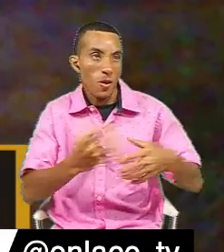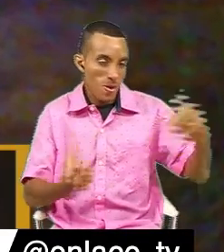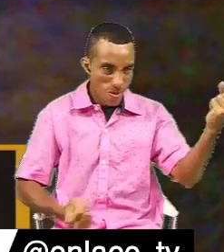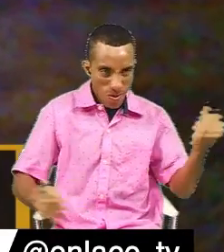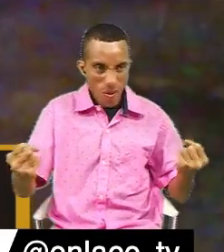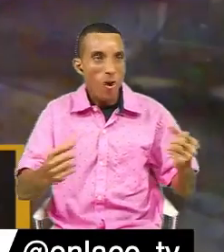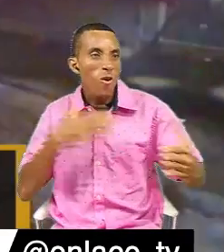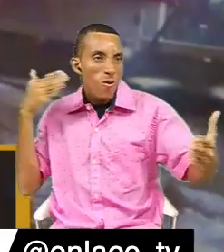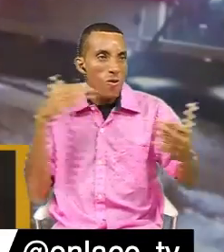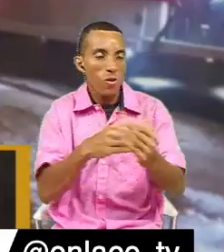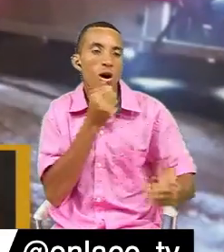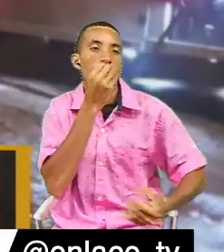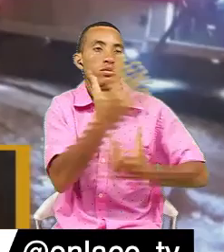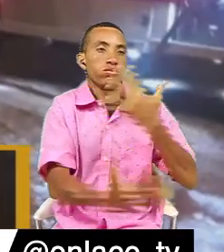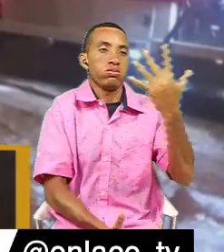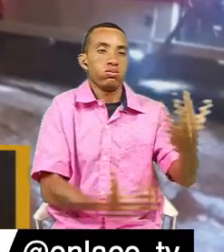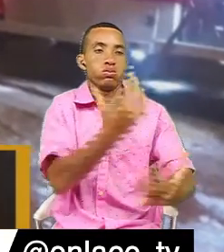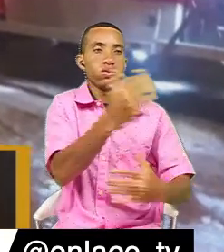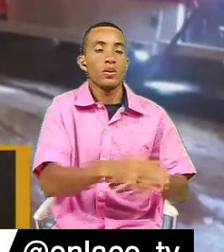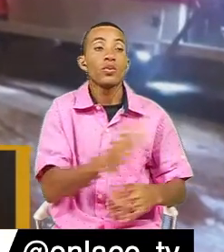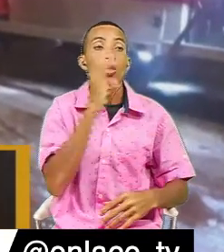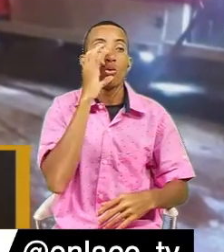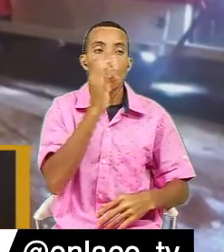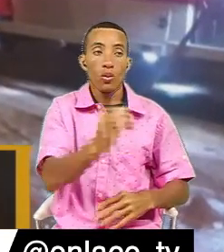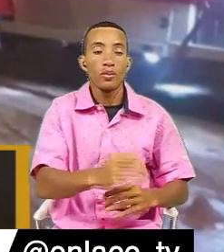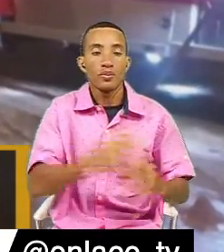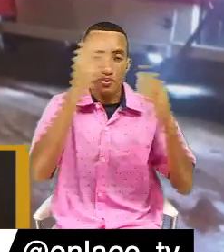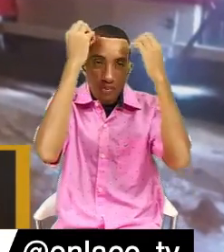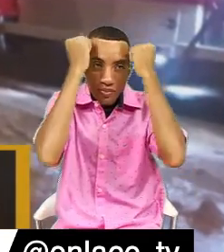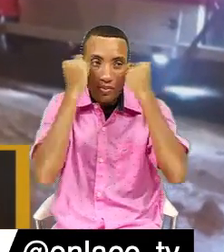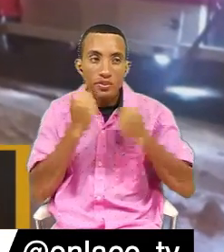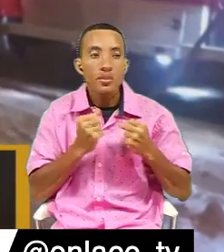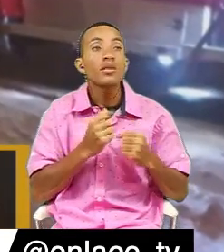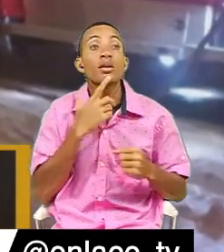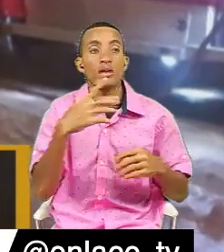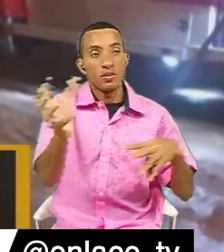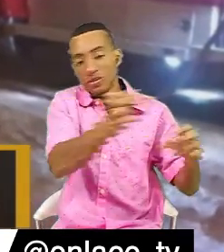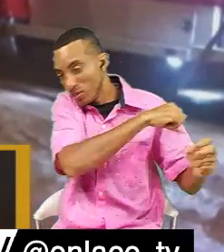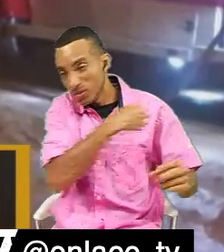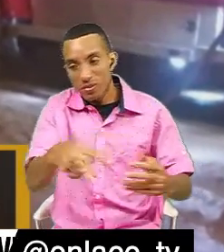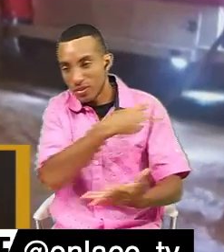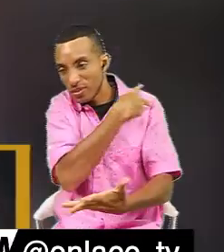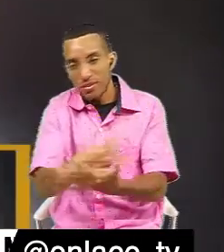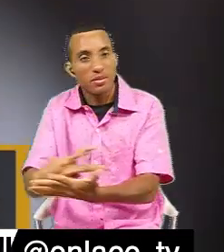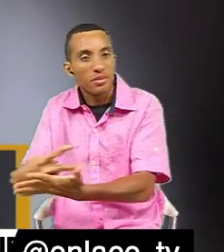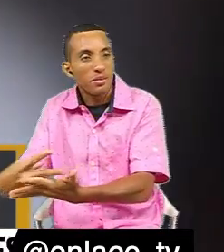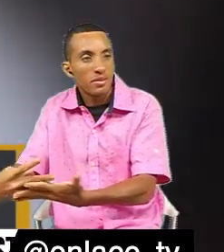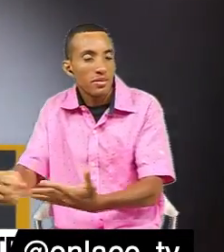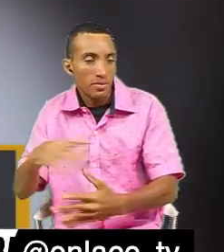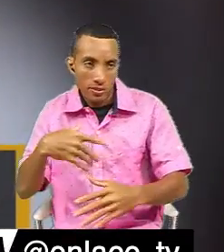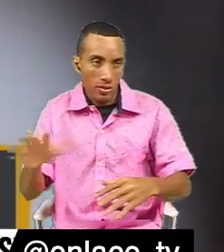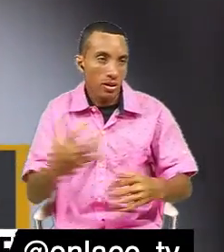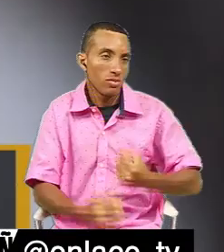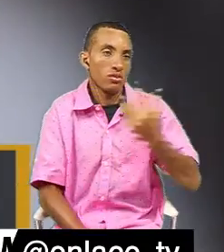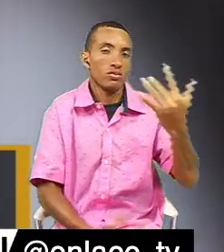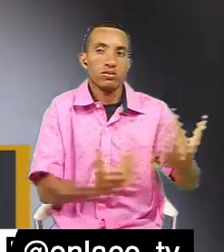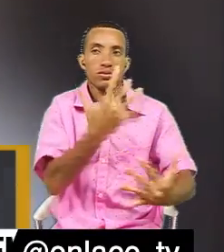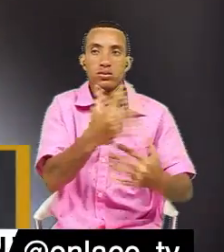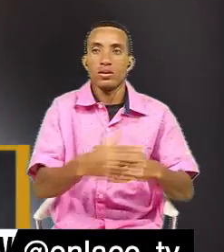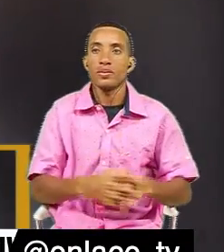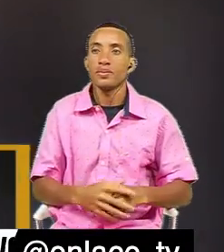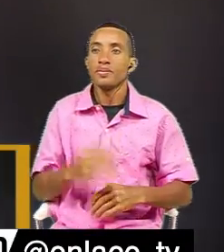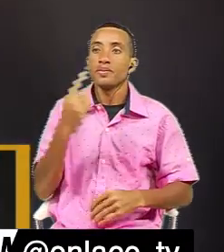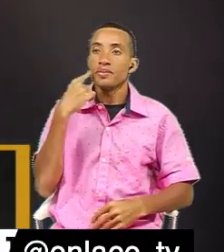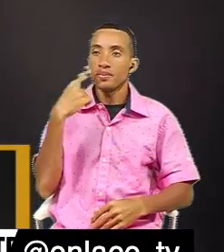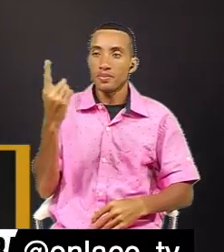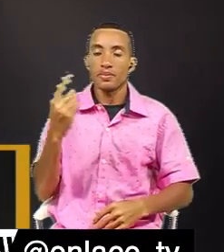vio afectado debido a que los hombres, al parecer encapuchados, lo obligaron a despojar del carro tanque. Estas son las ruinas que están quedando causa